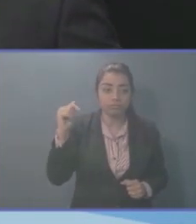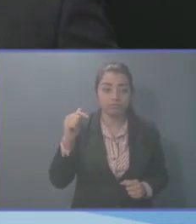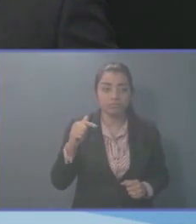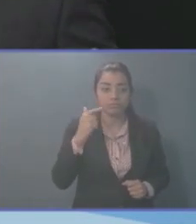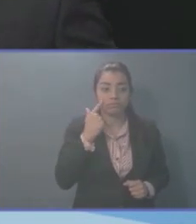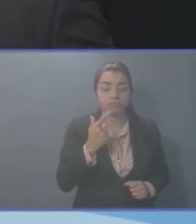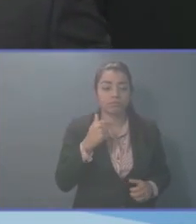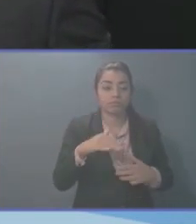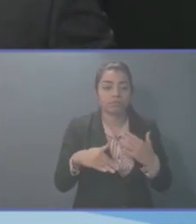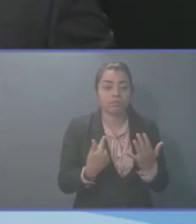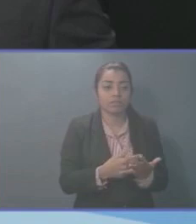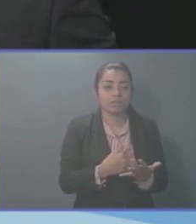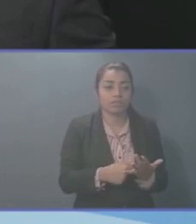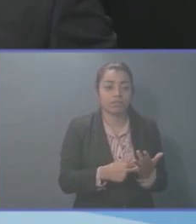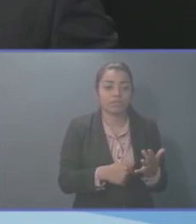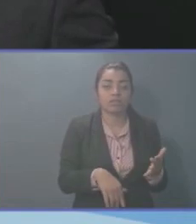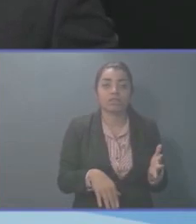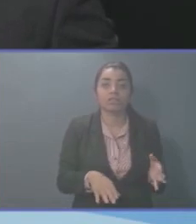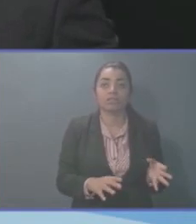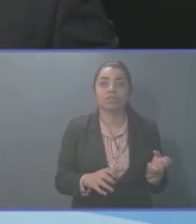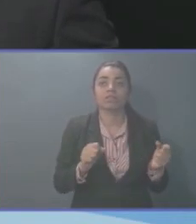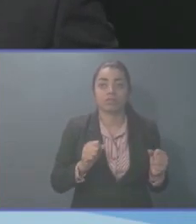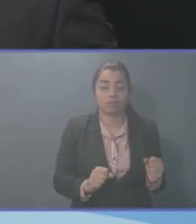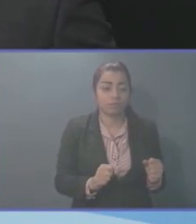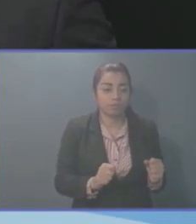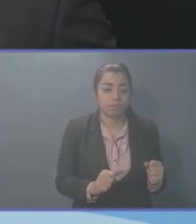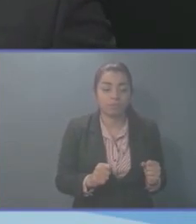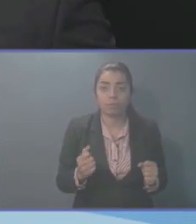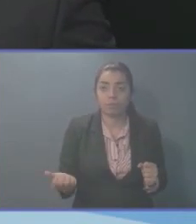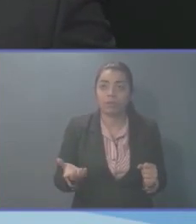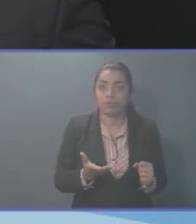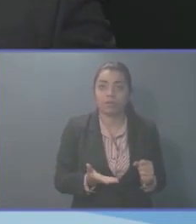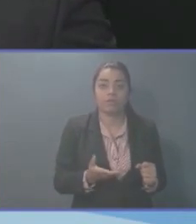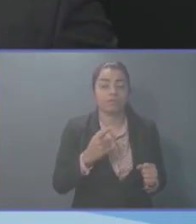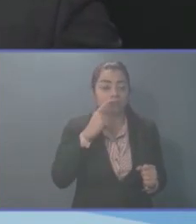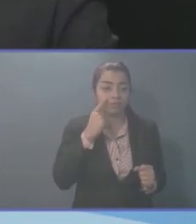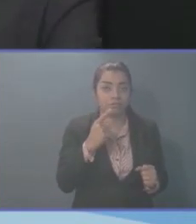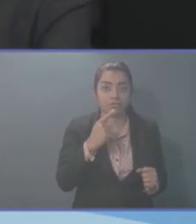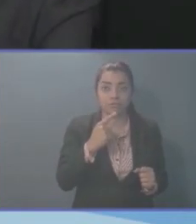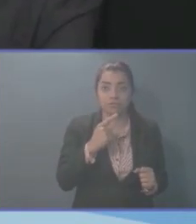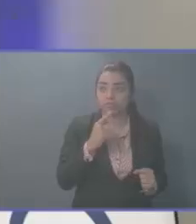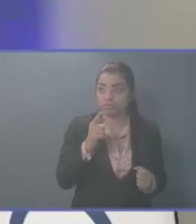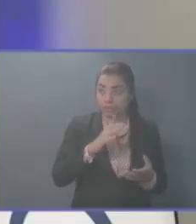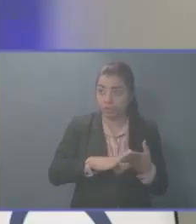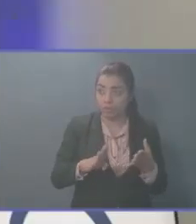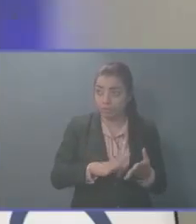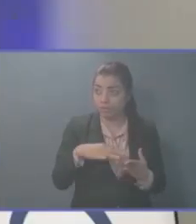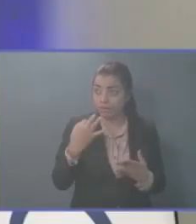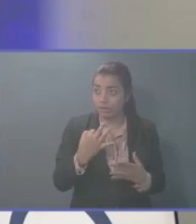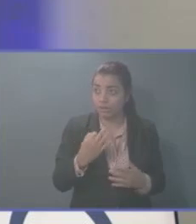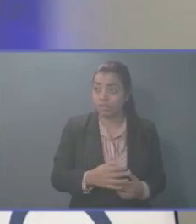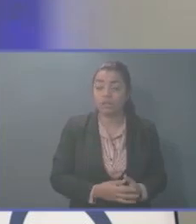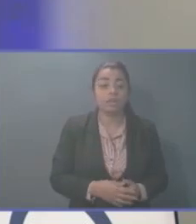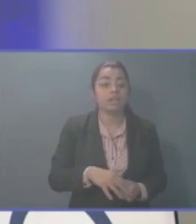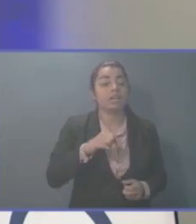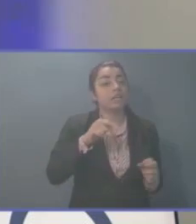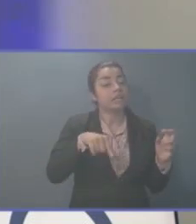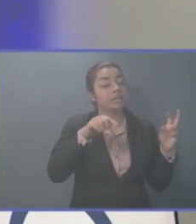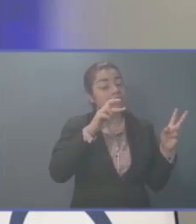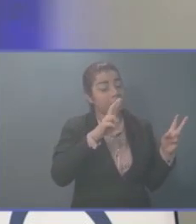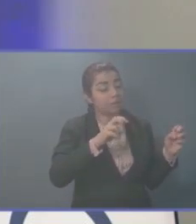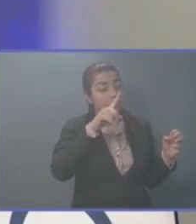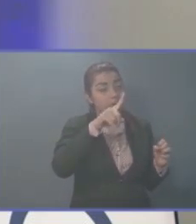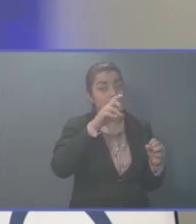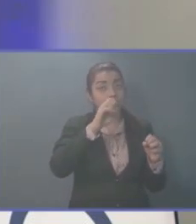¿se necesita? ¿Usted cree que se necesita comprarlos, adquirirlos o no? Bueno, el caso de los 109 millones que